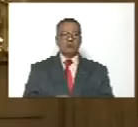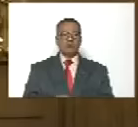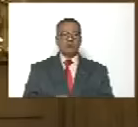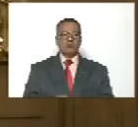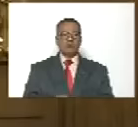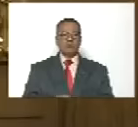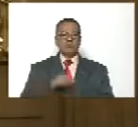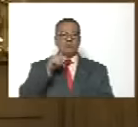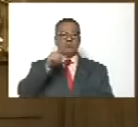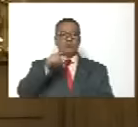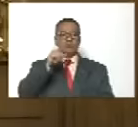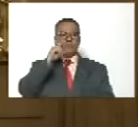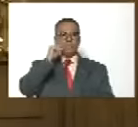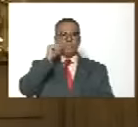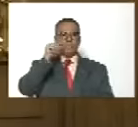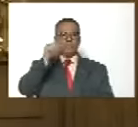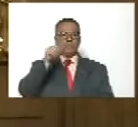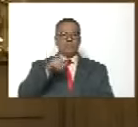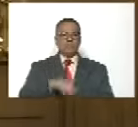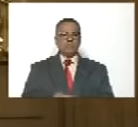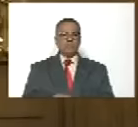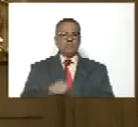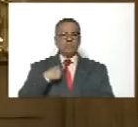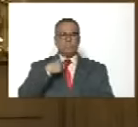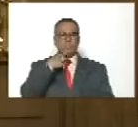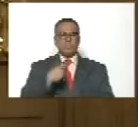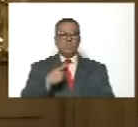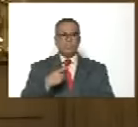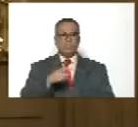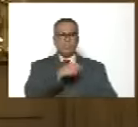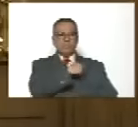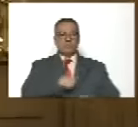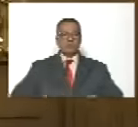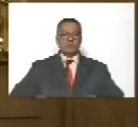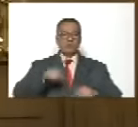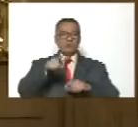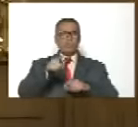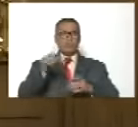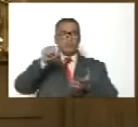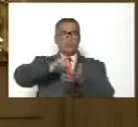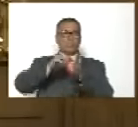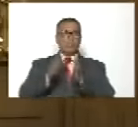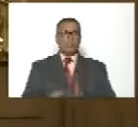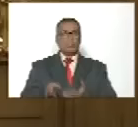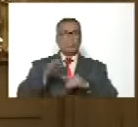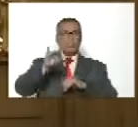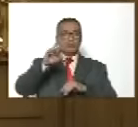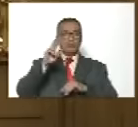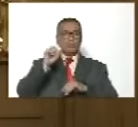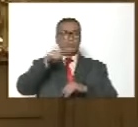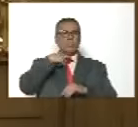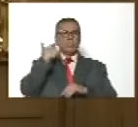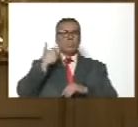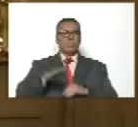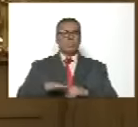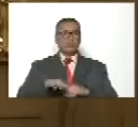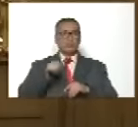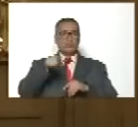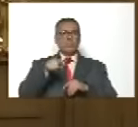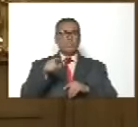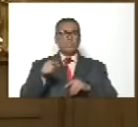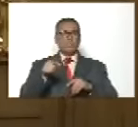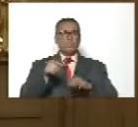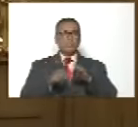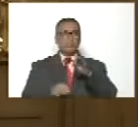este pusilánime. Dice, el presidente iraní Ibrahim Raisi está muerto y el mundo es un lugar más